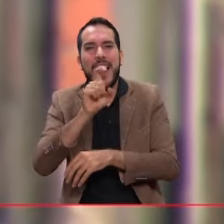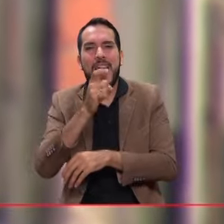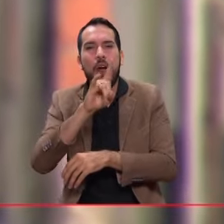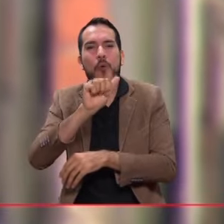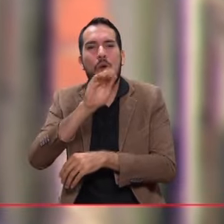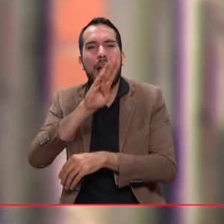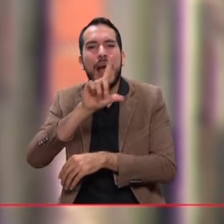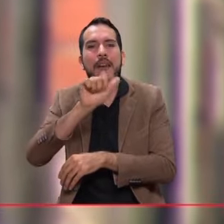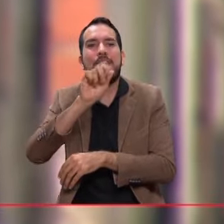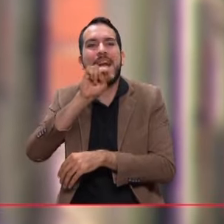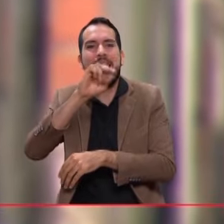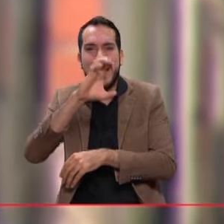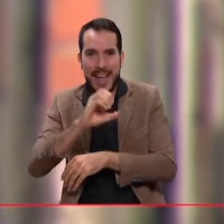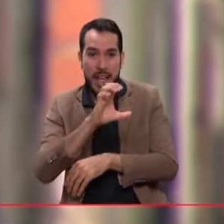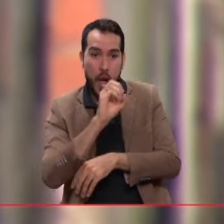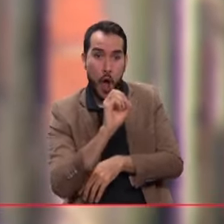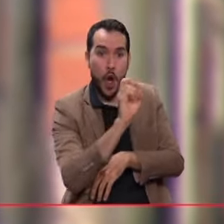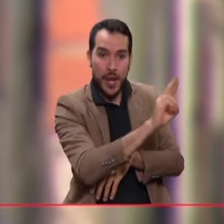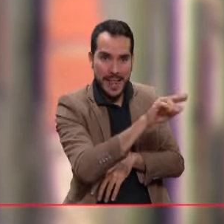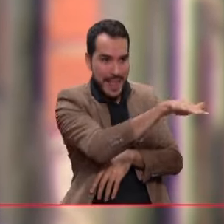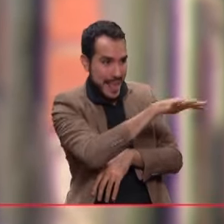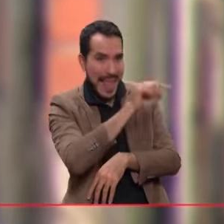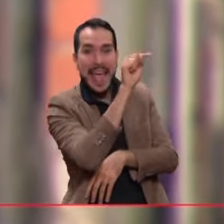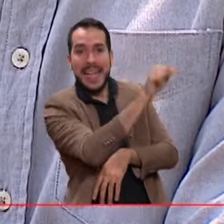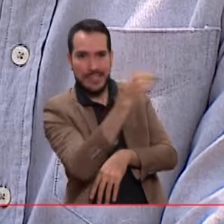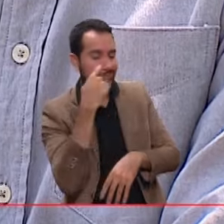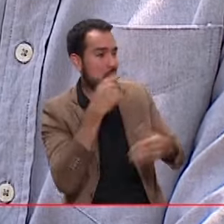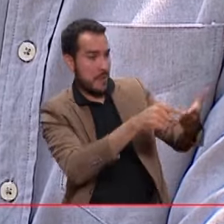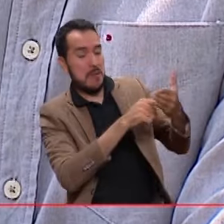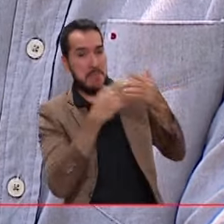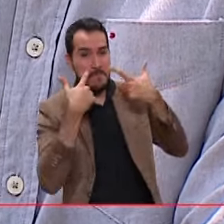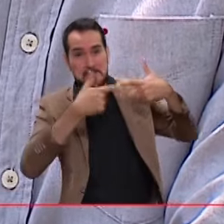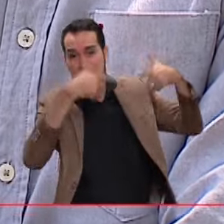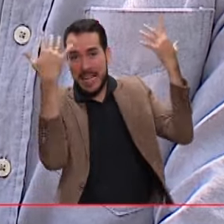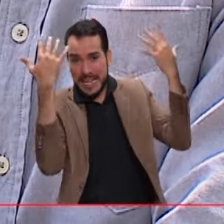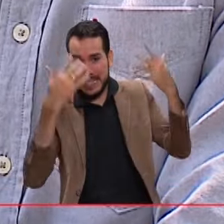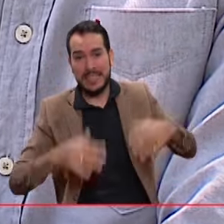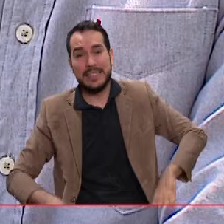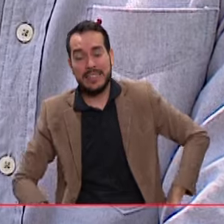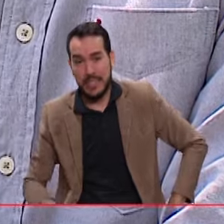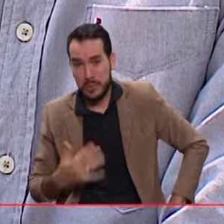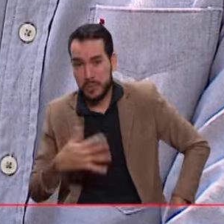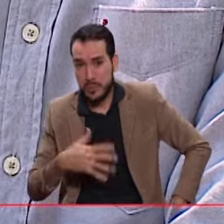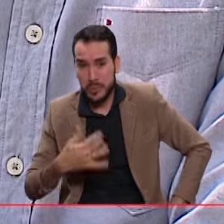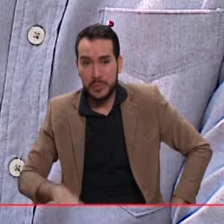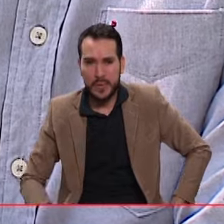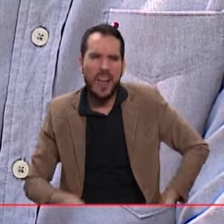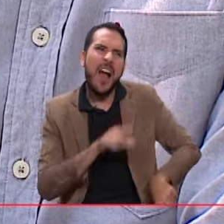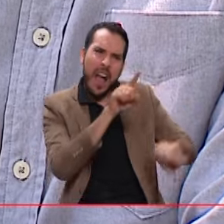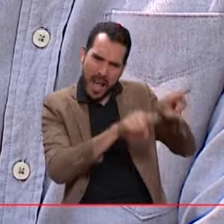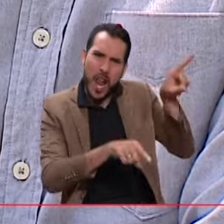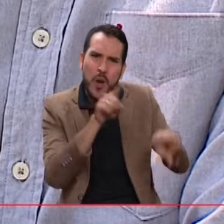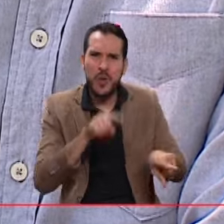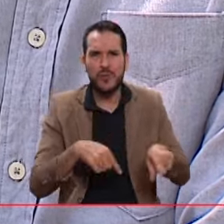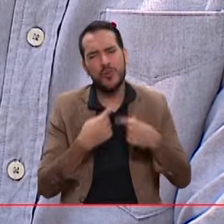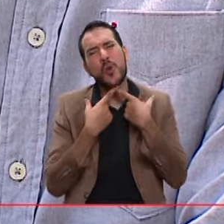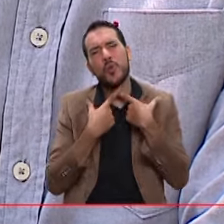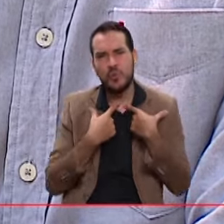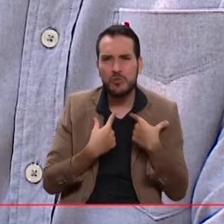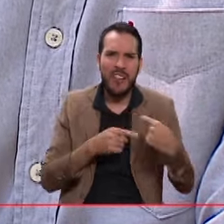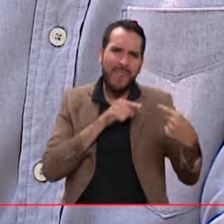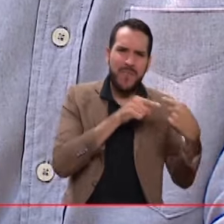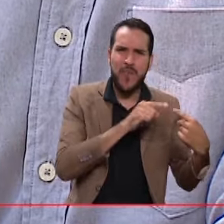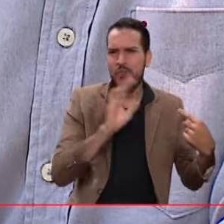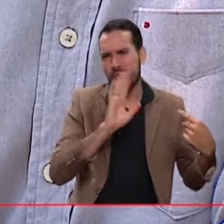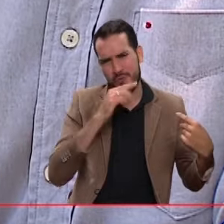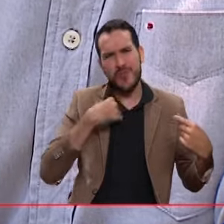estos encuentros violentos, tiene otros anhelos. Mi sueño es ser azafata. Si alguien me diera la oportunidad,